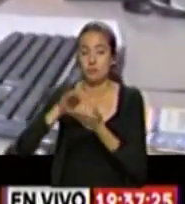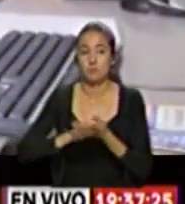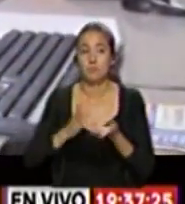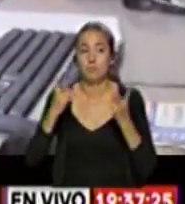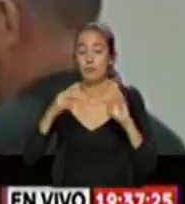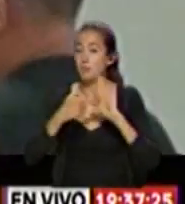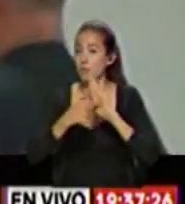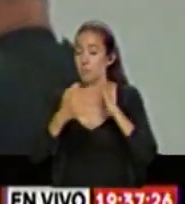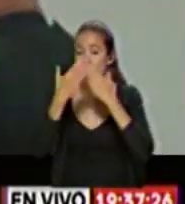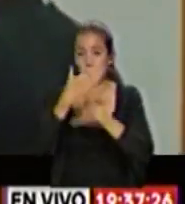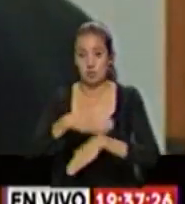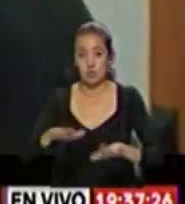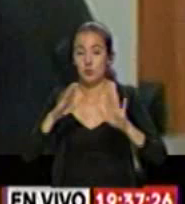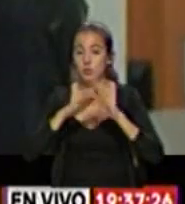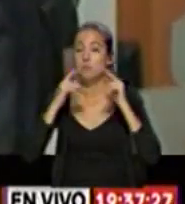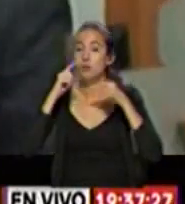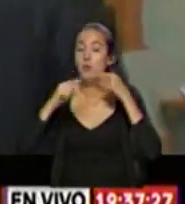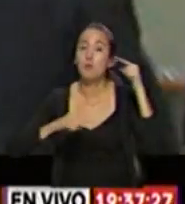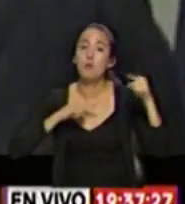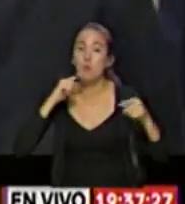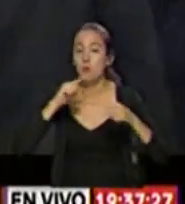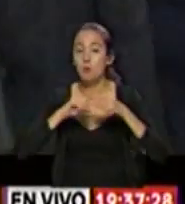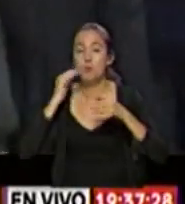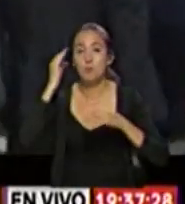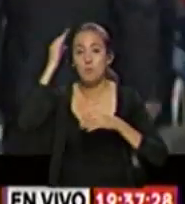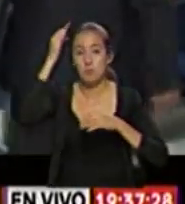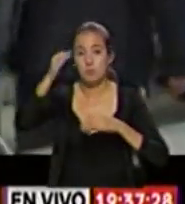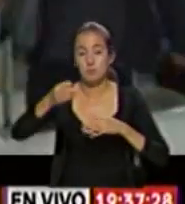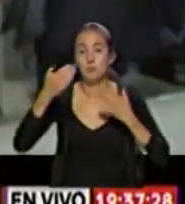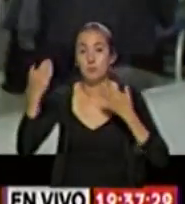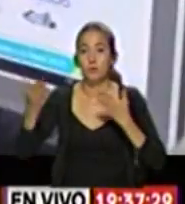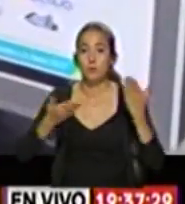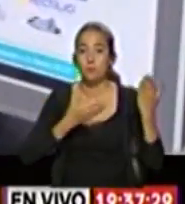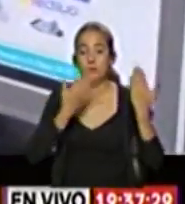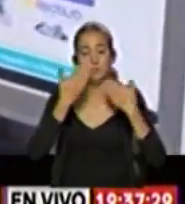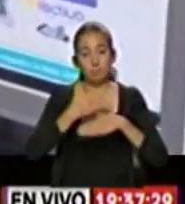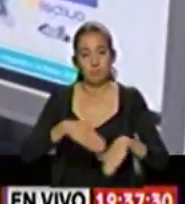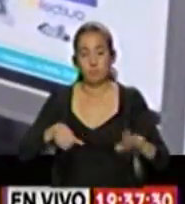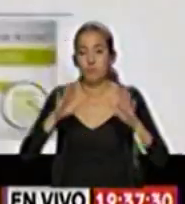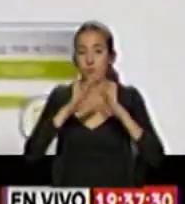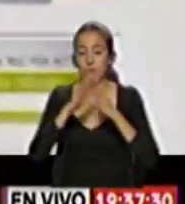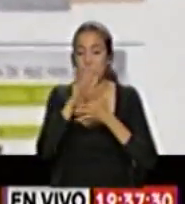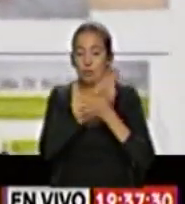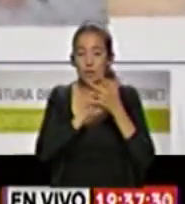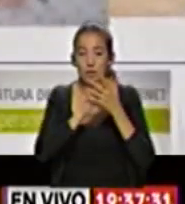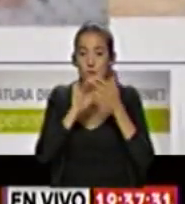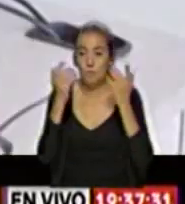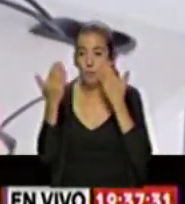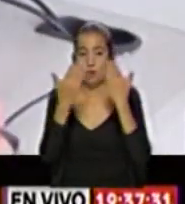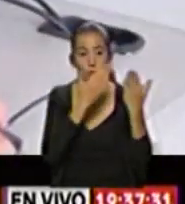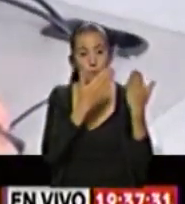las cifras finales las dará a conocer en los próximos días, una vez que concluyan los cruces y conciliaciones correspondientes. Gracias.